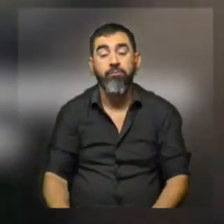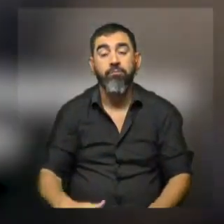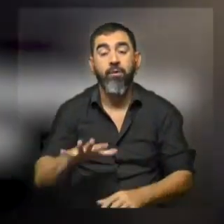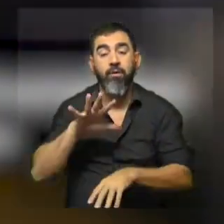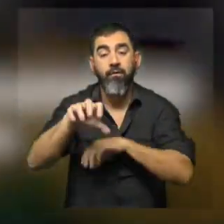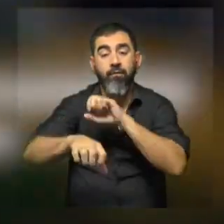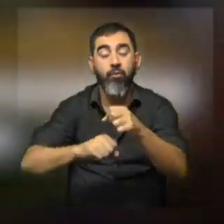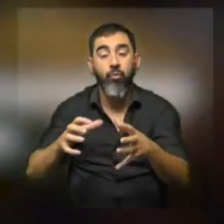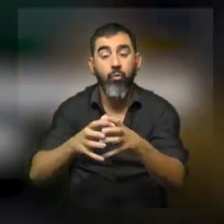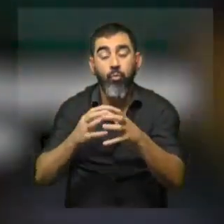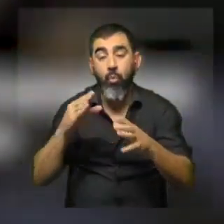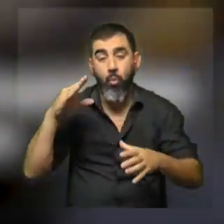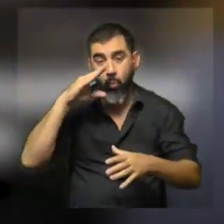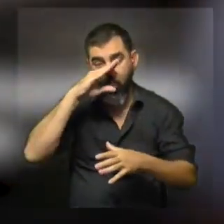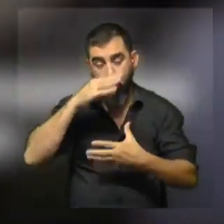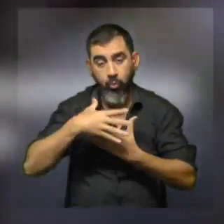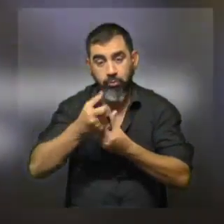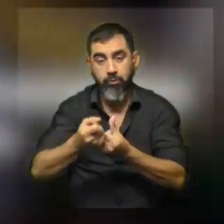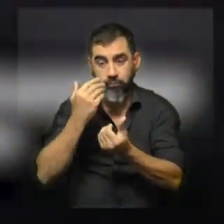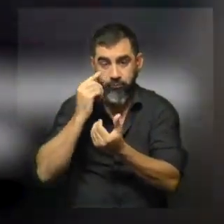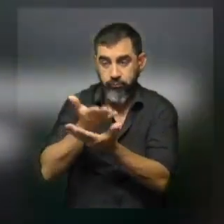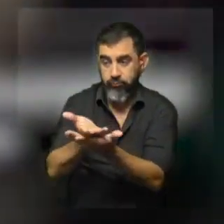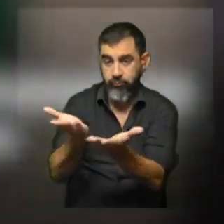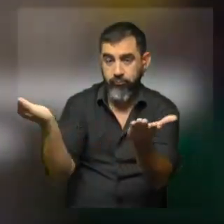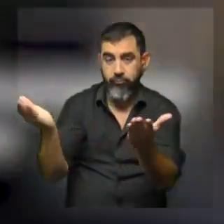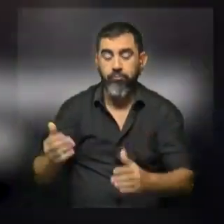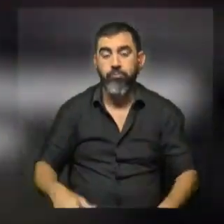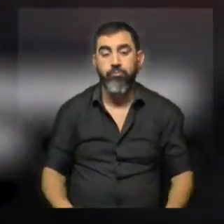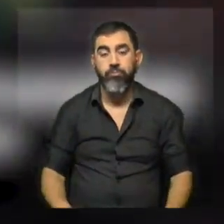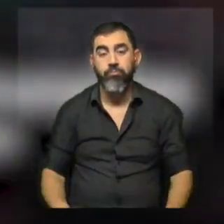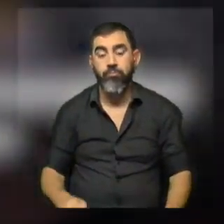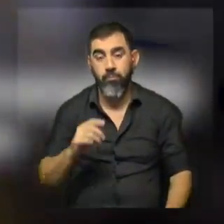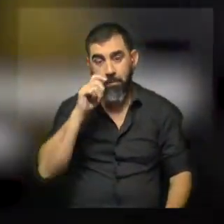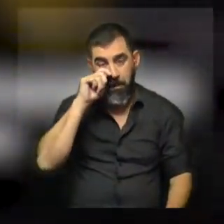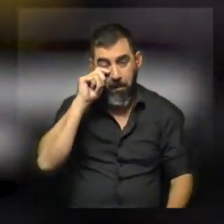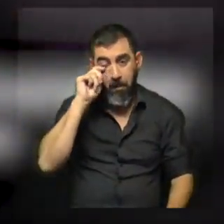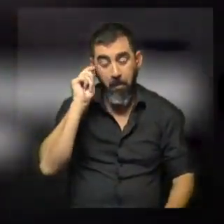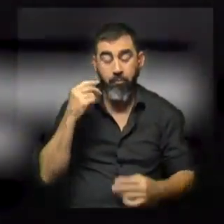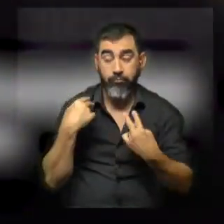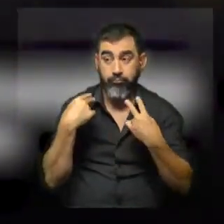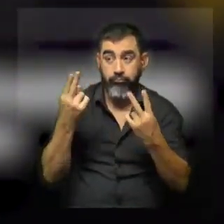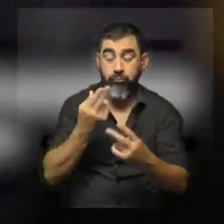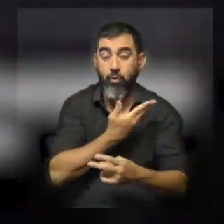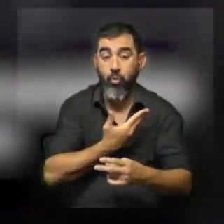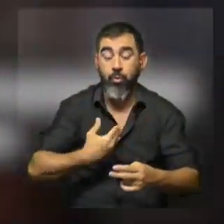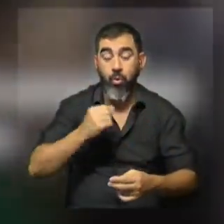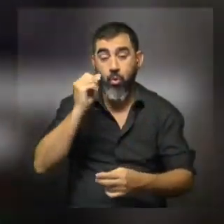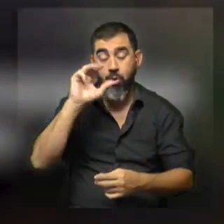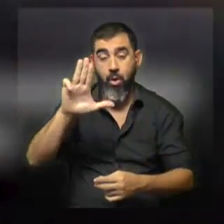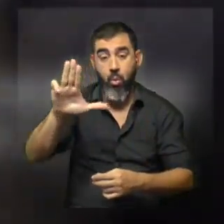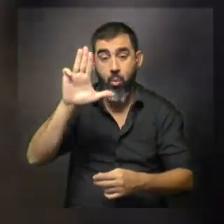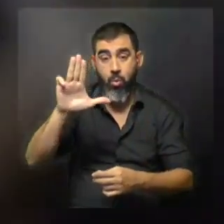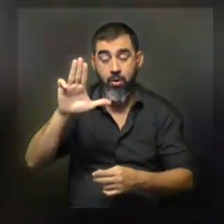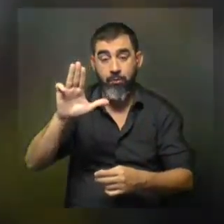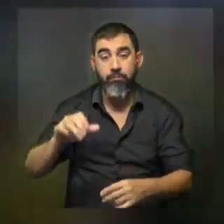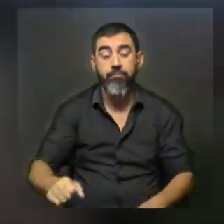de bolsonaristas, allí lo estamos viendo, y la reacción del gobierno de Luis Inácio Lula da Silva,